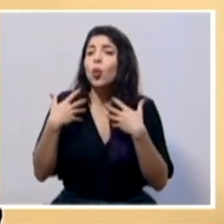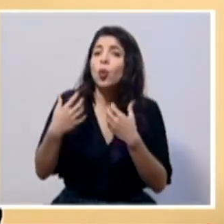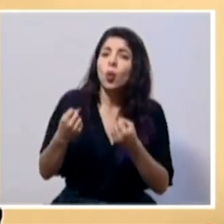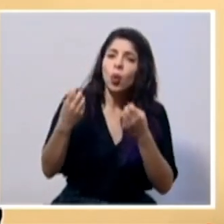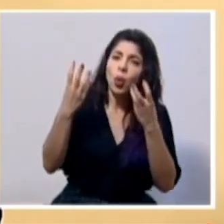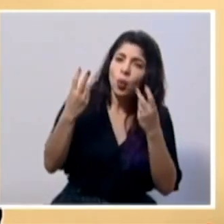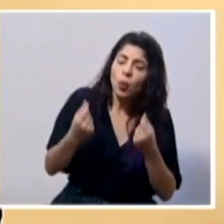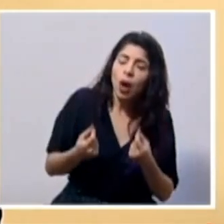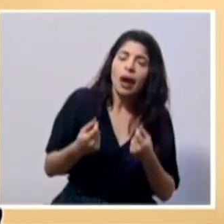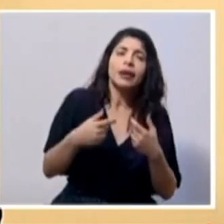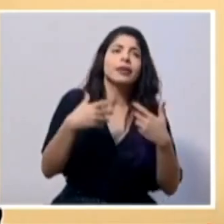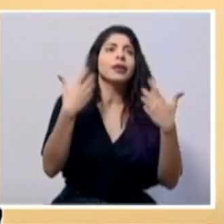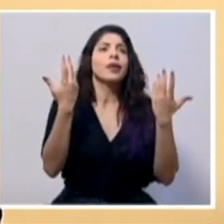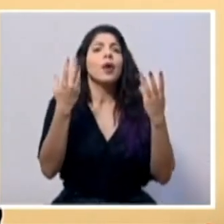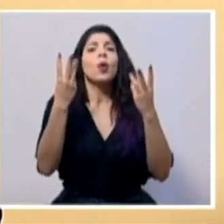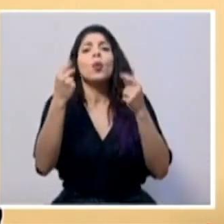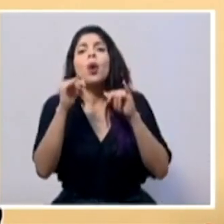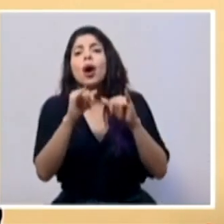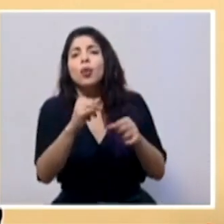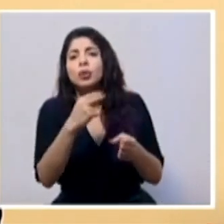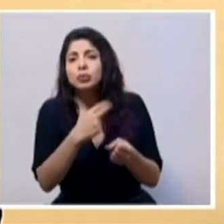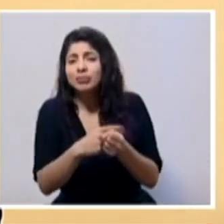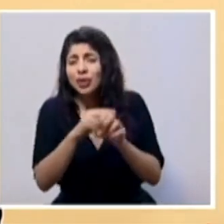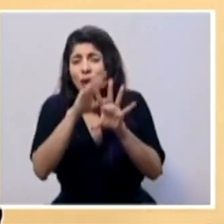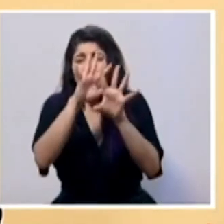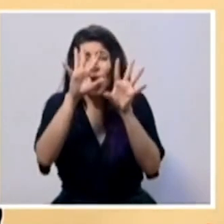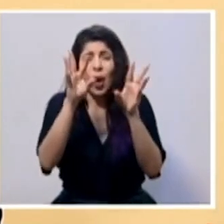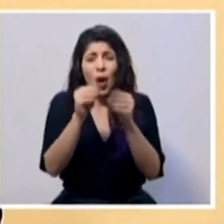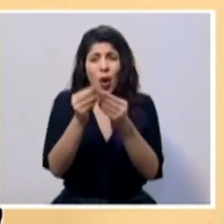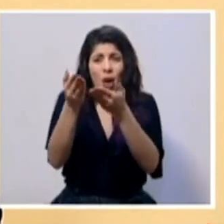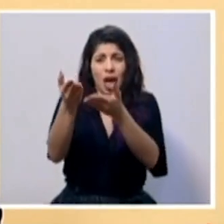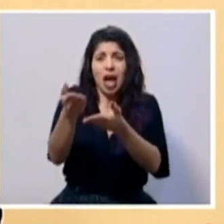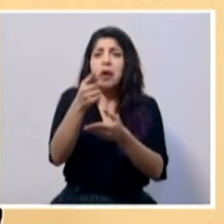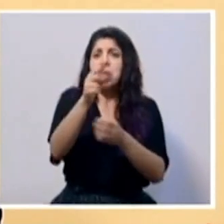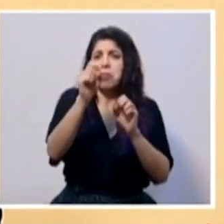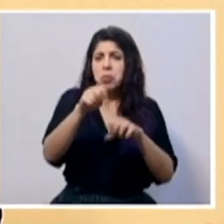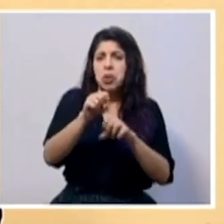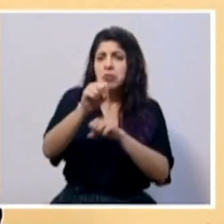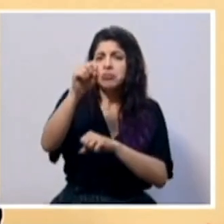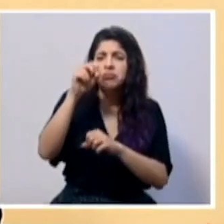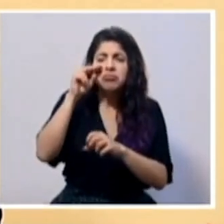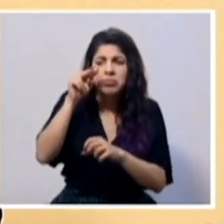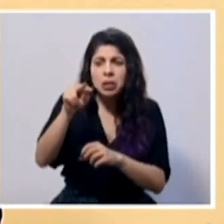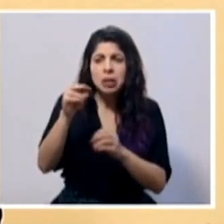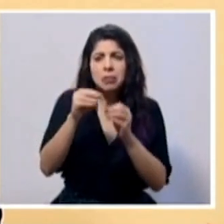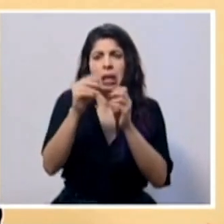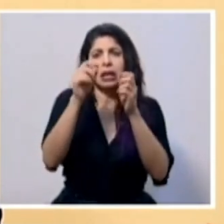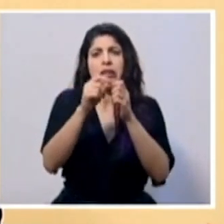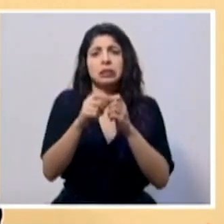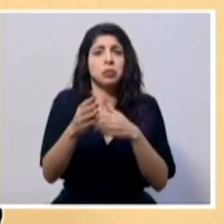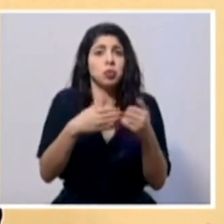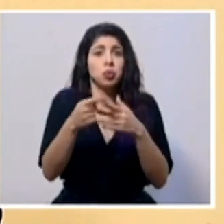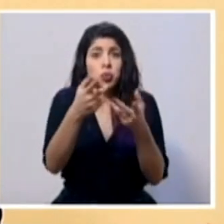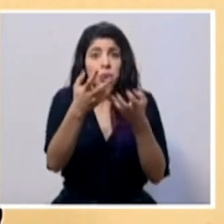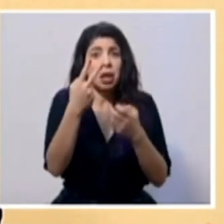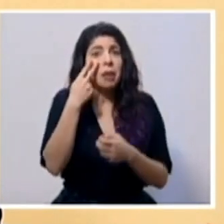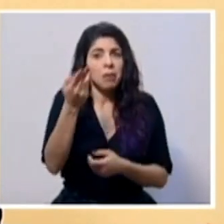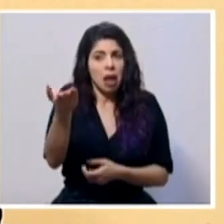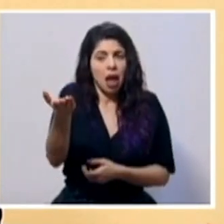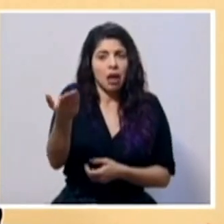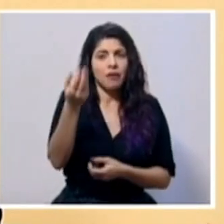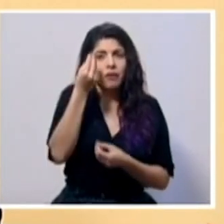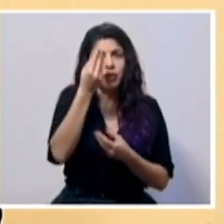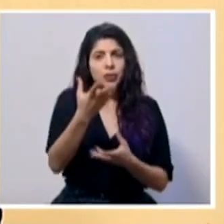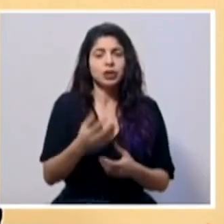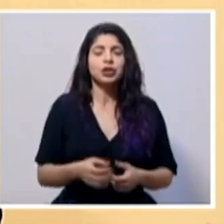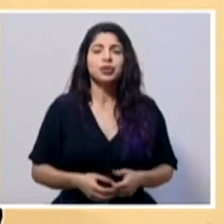recuperación, de lo que es internamiento. Ahí está toda para que ustedes puedan tal vez sacar mayor detalle de todo lo que ustedes quieran apreciar con respecto